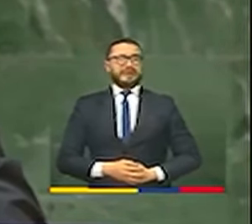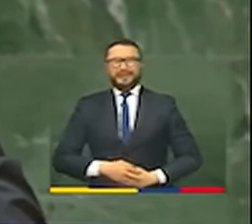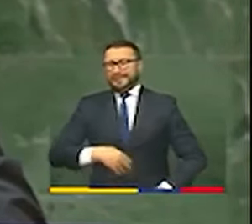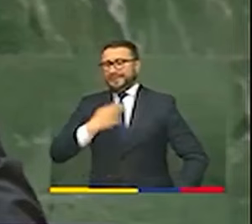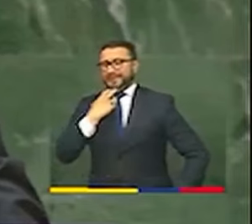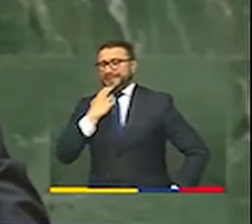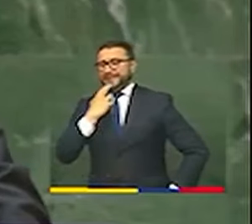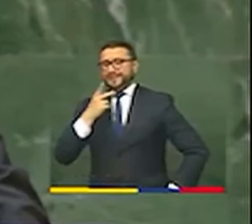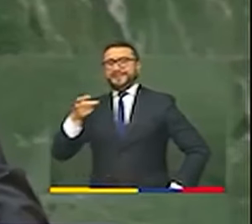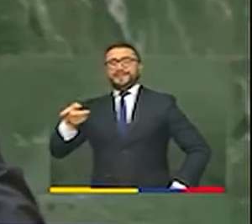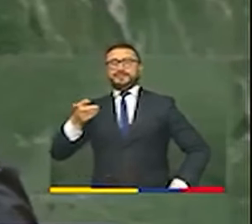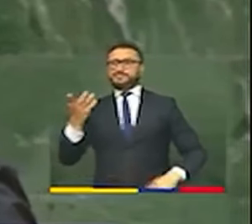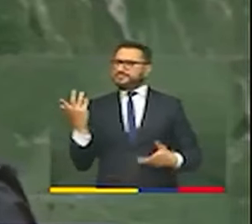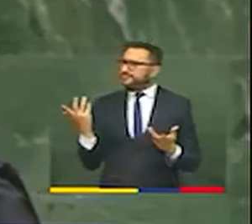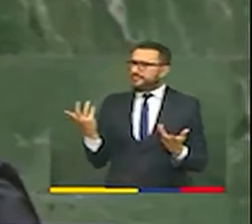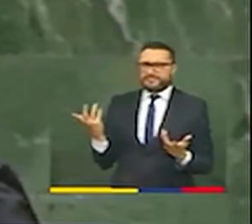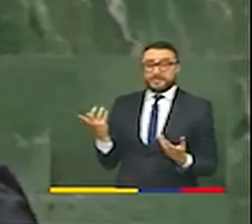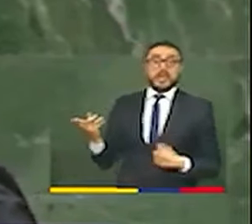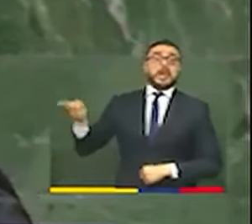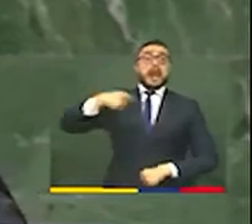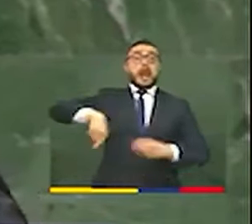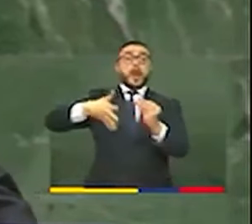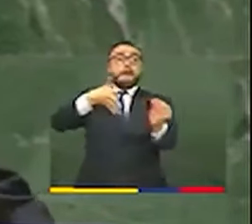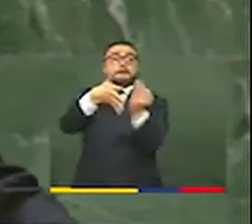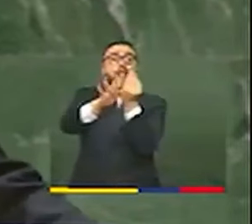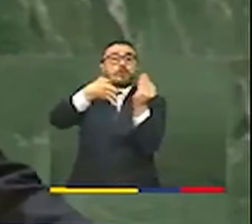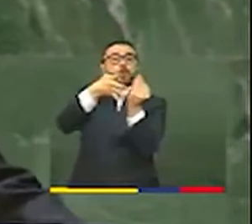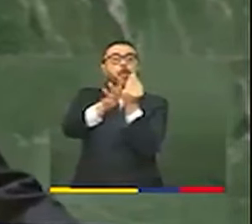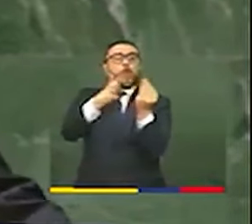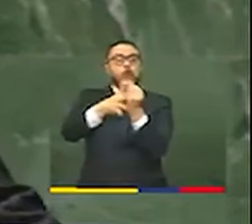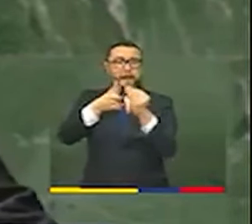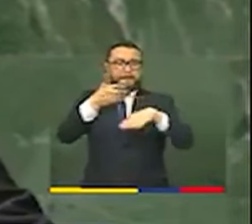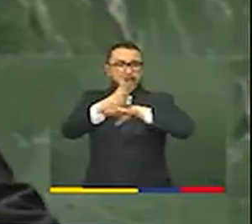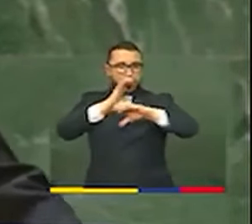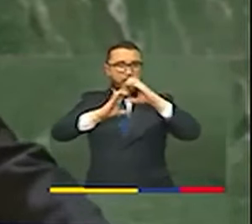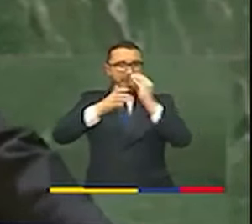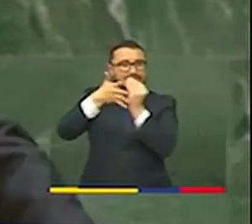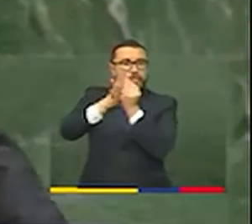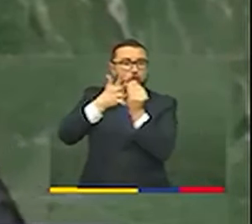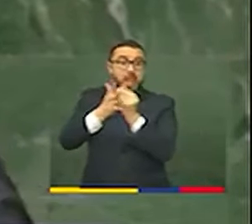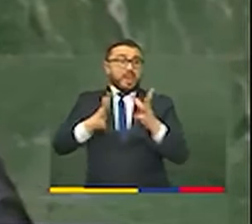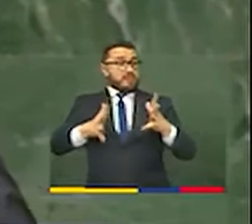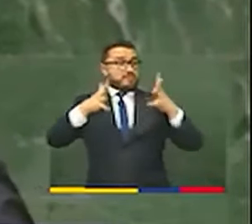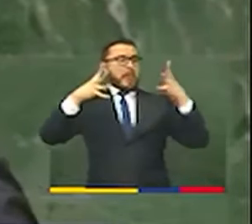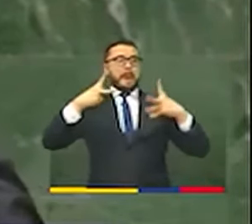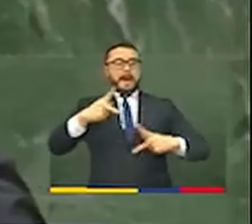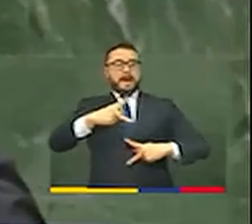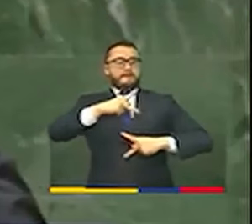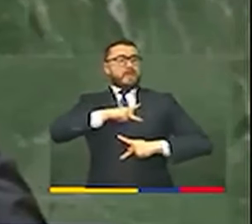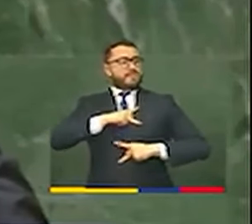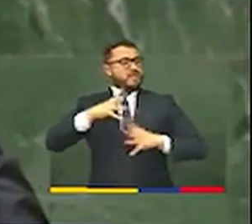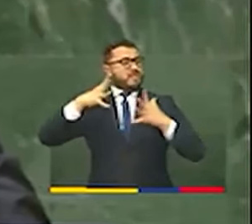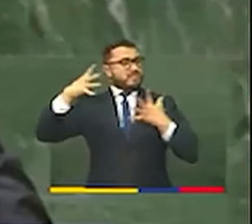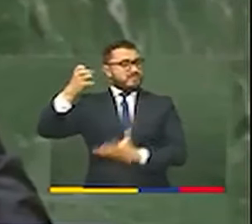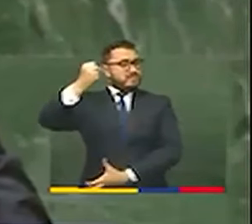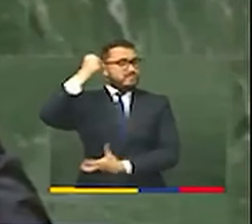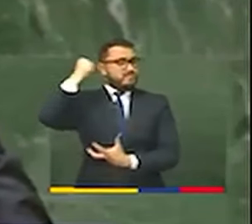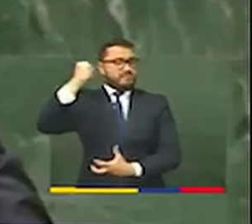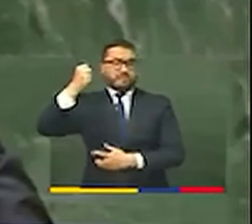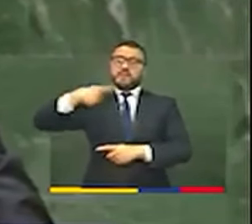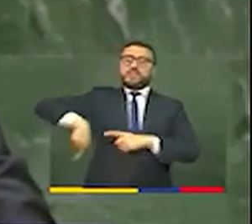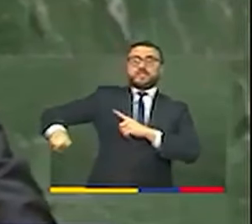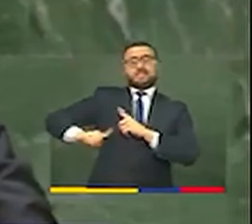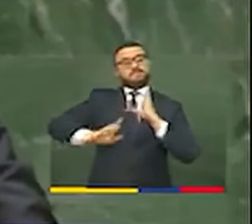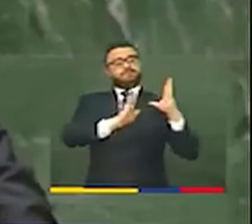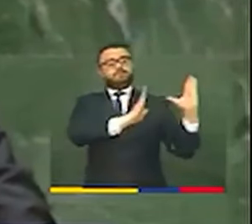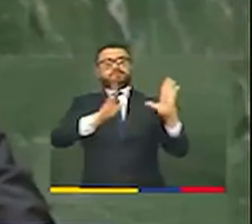ayuda del poder de comunicación de los medios mundiales que hoy están en propiedad de los grandes capitales, reordenan el